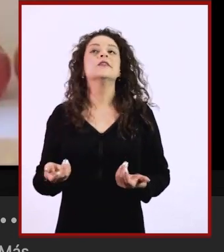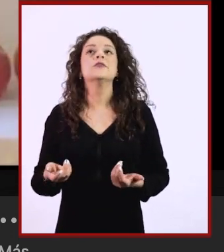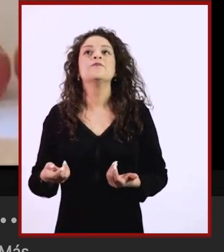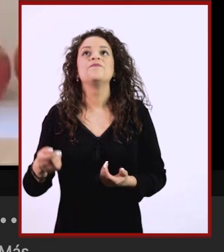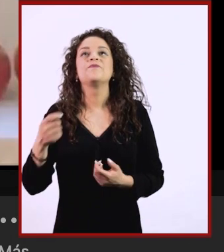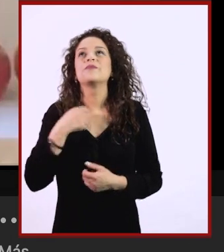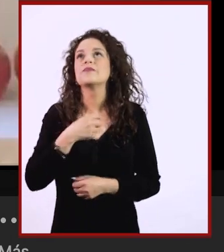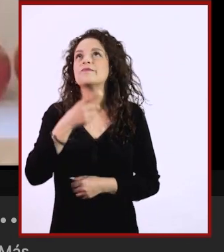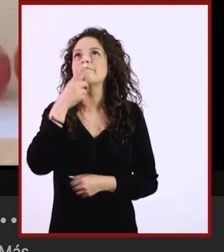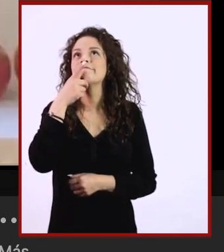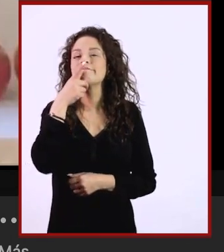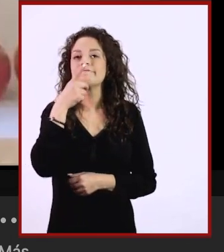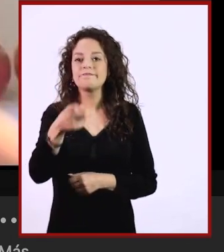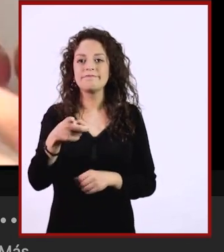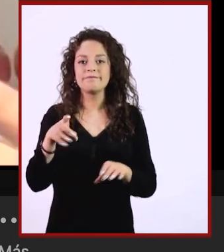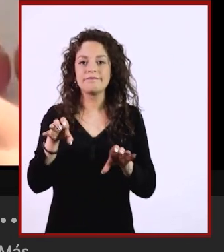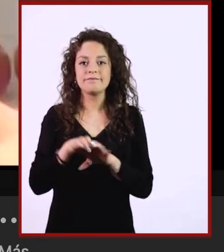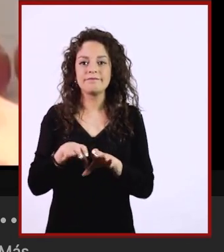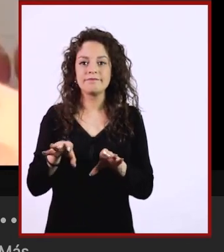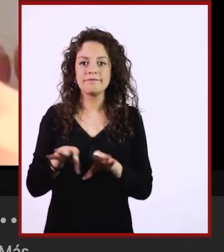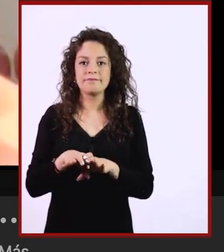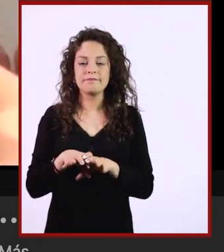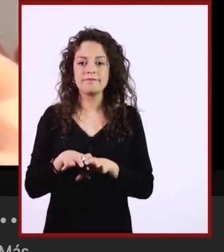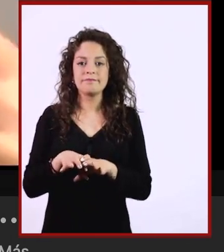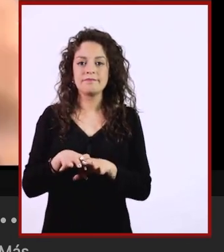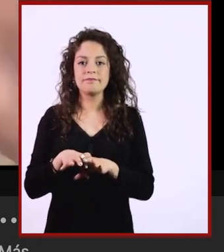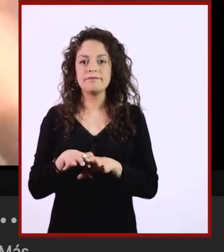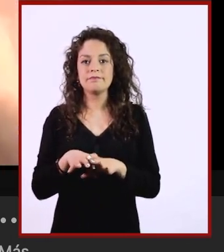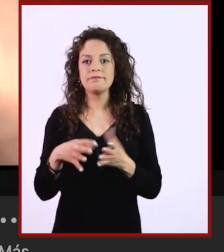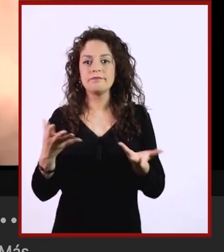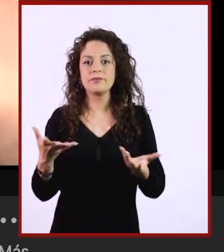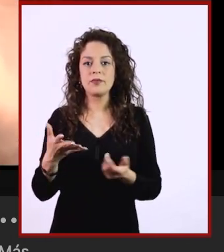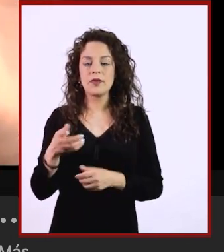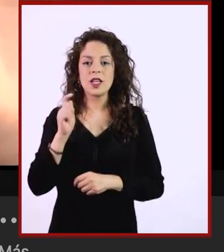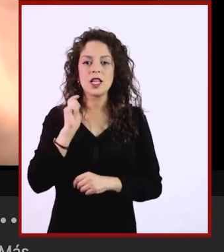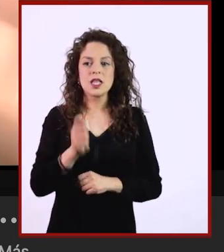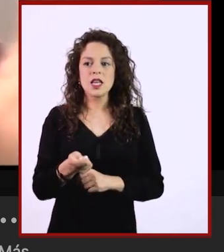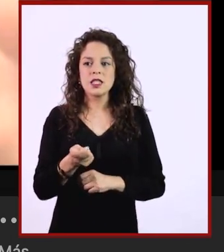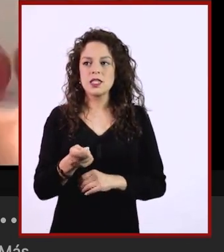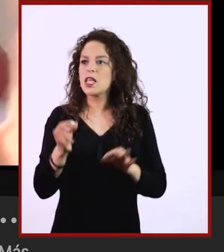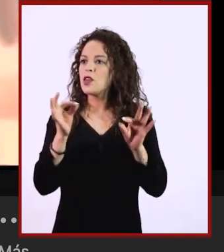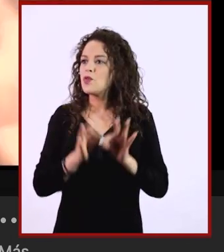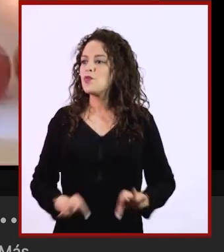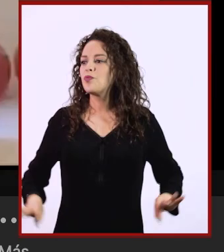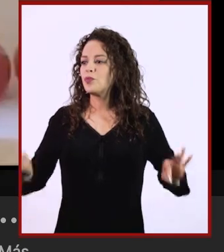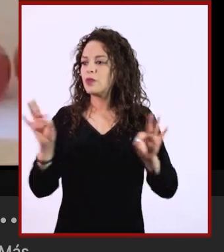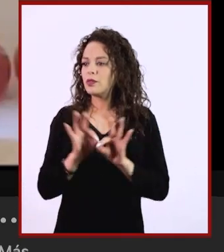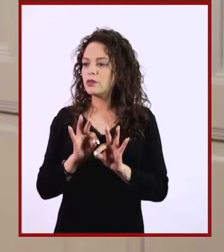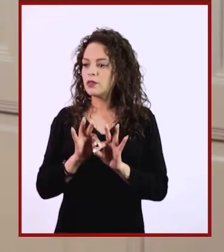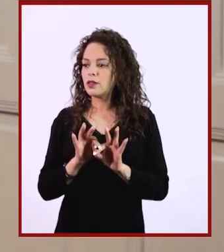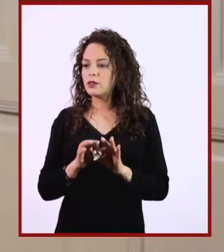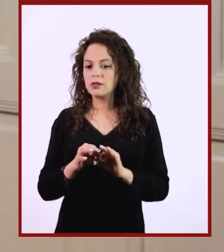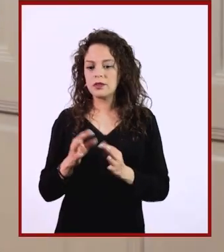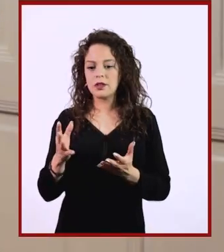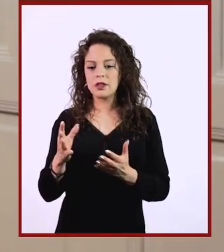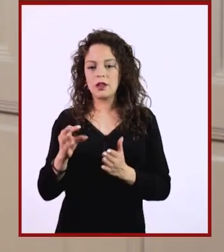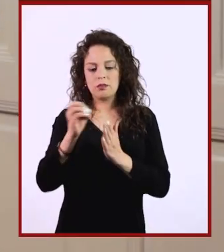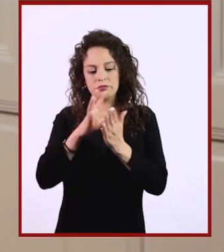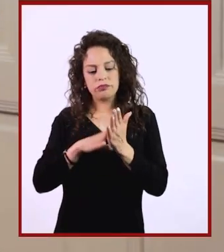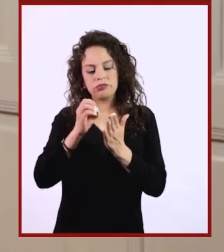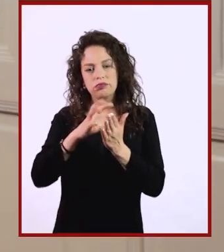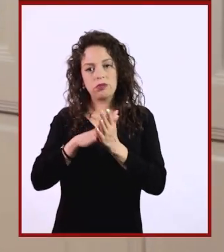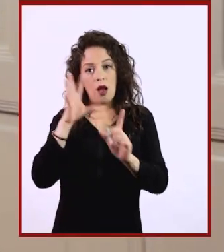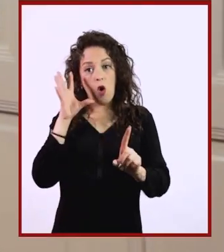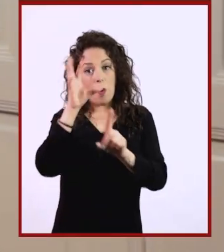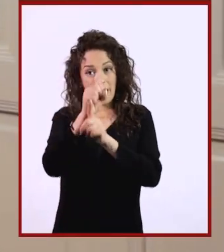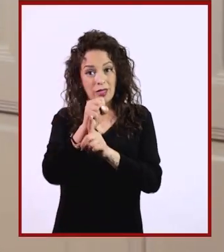poco porque dieron lugar o digamos que fue la importancia de los primeros objetivos fue